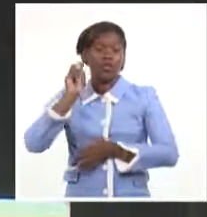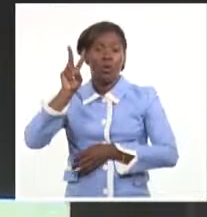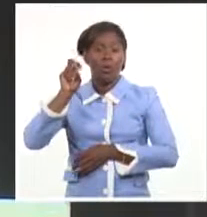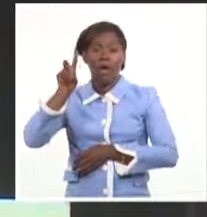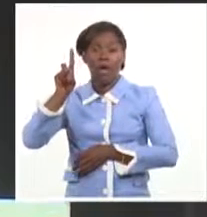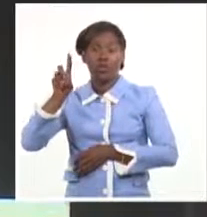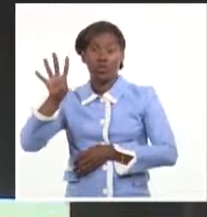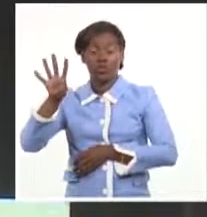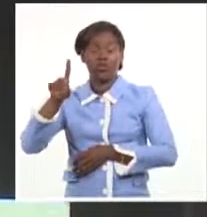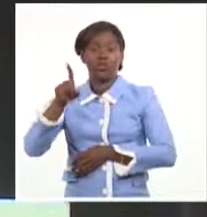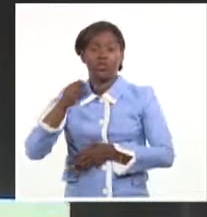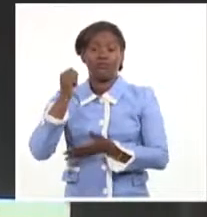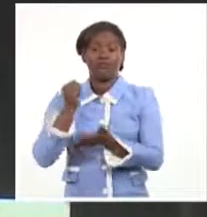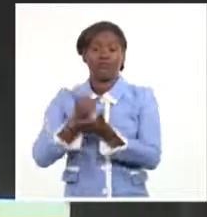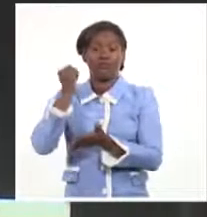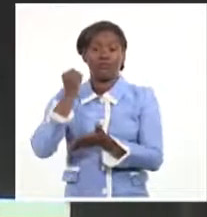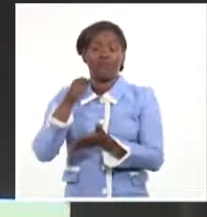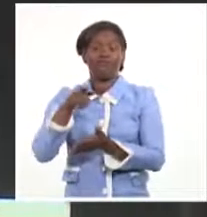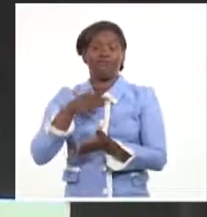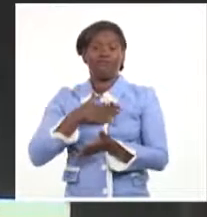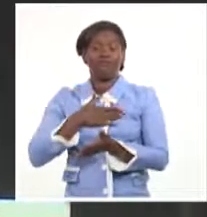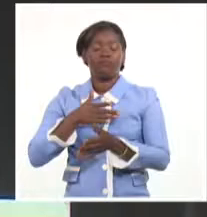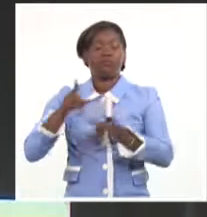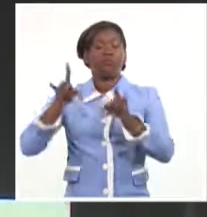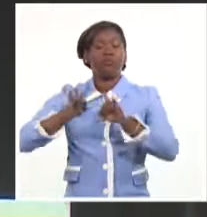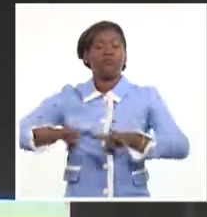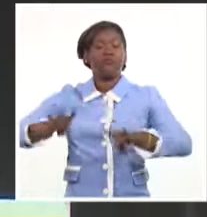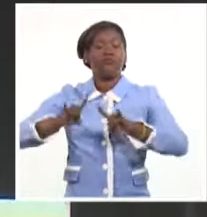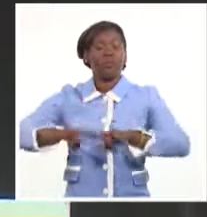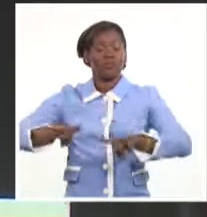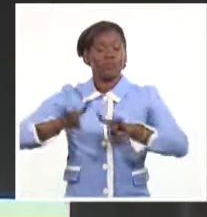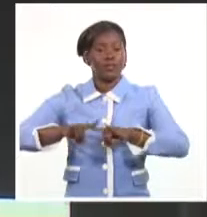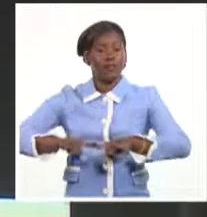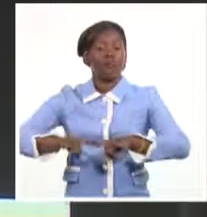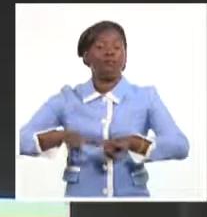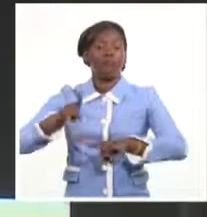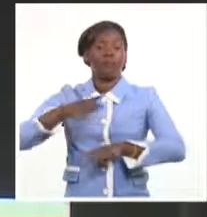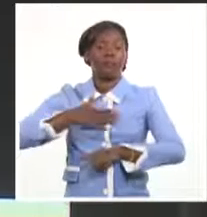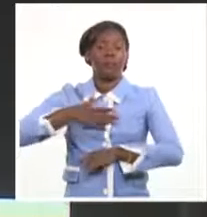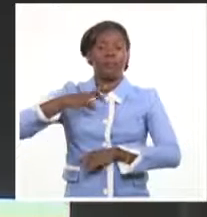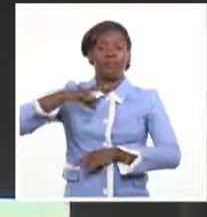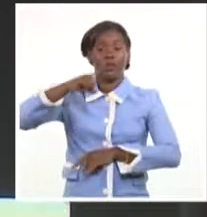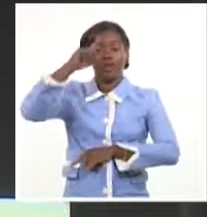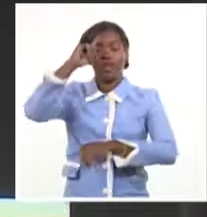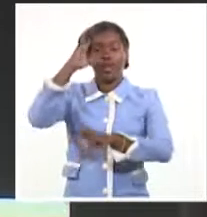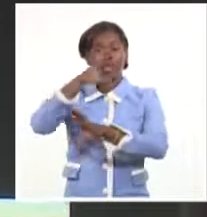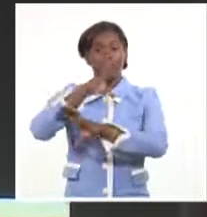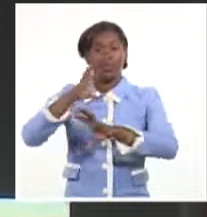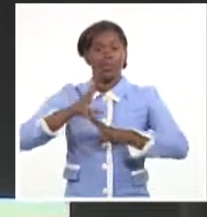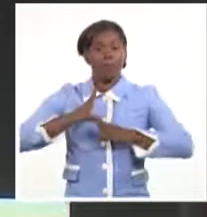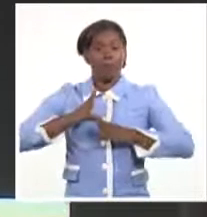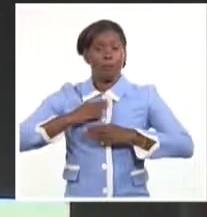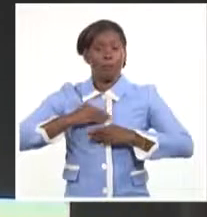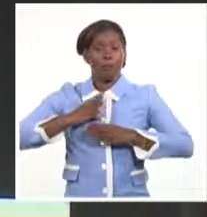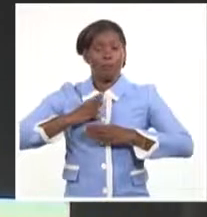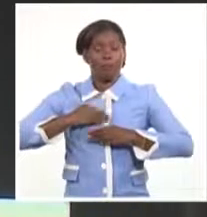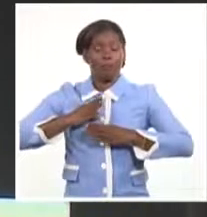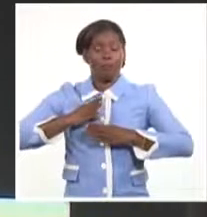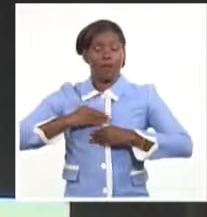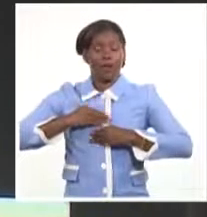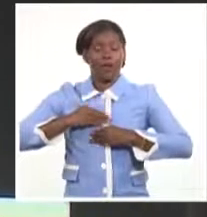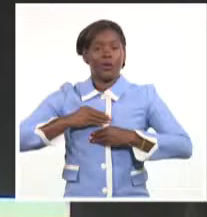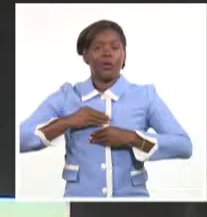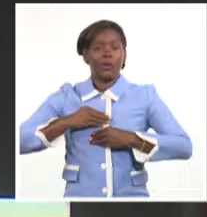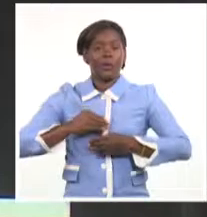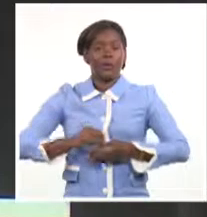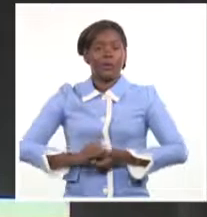constituye en la que tenemos hoy, fruto de la integración de la Universidad de Ciencias Pedagógicas Rafael María de Mendive, de